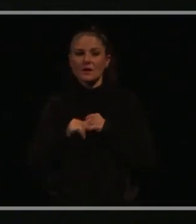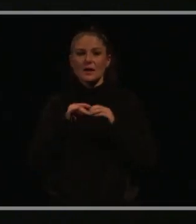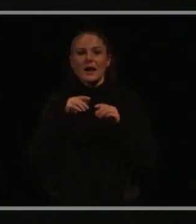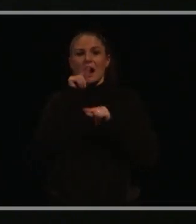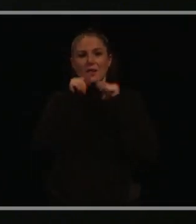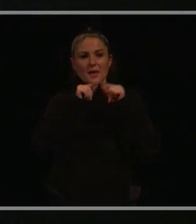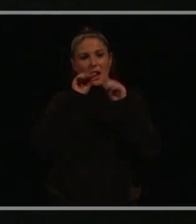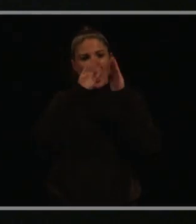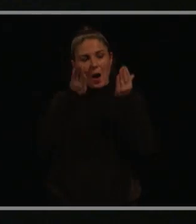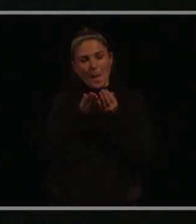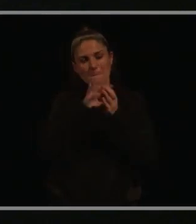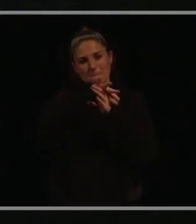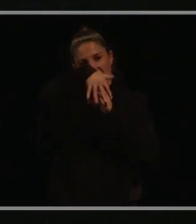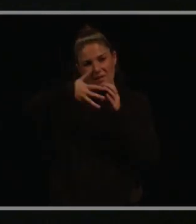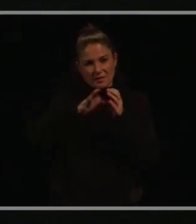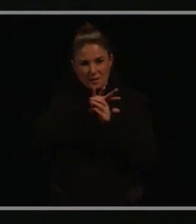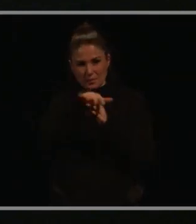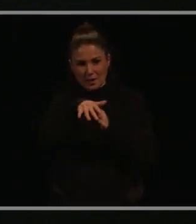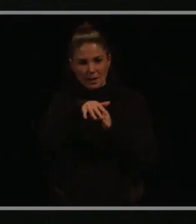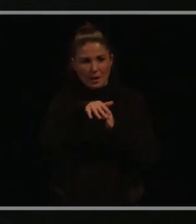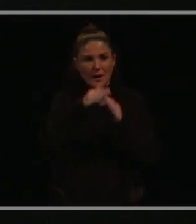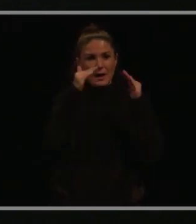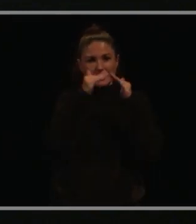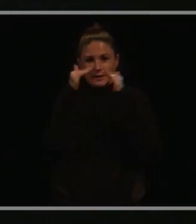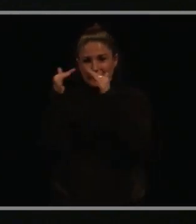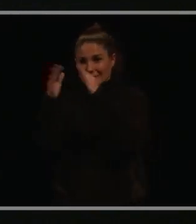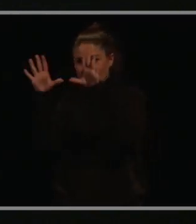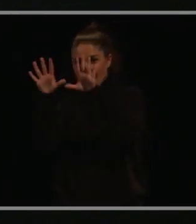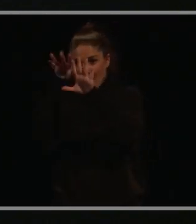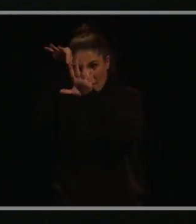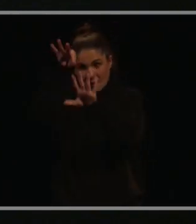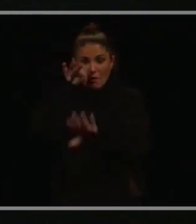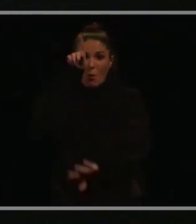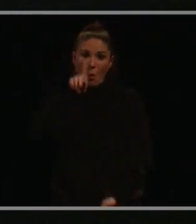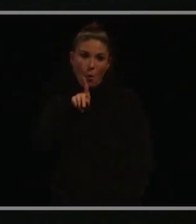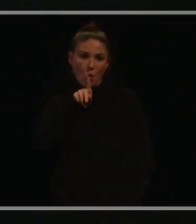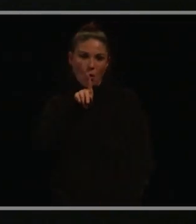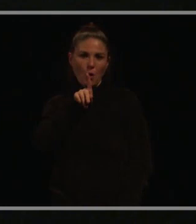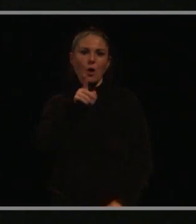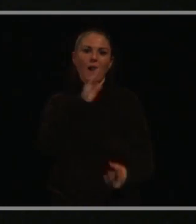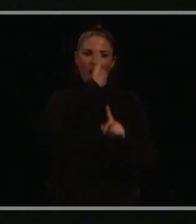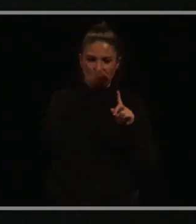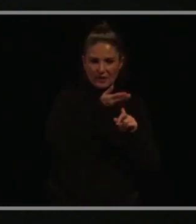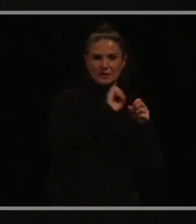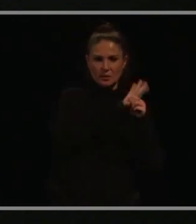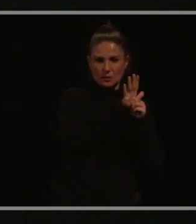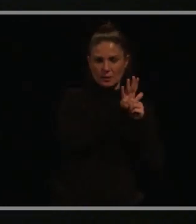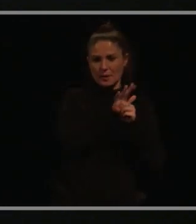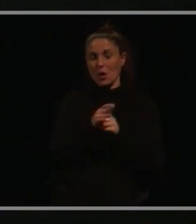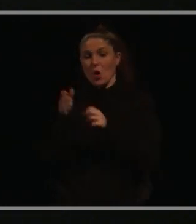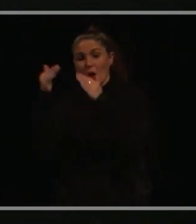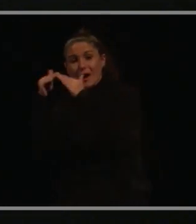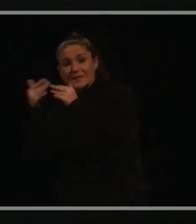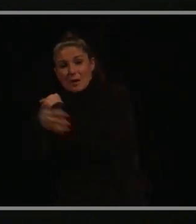de cada 10 hogares más ricos van a padecer coronavirus. En los hogares más pobres es 1 de